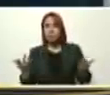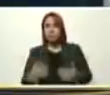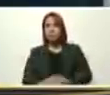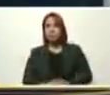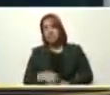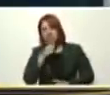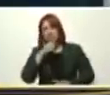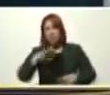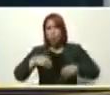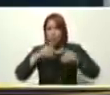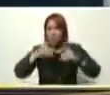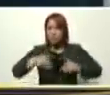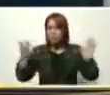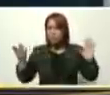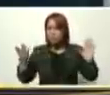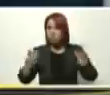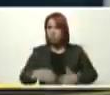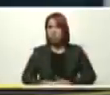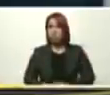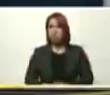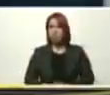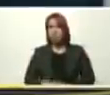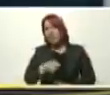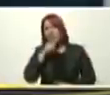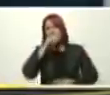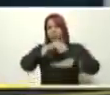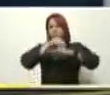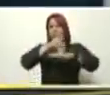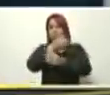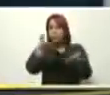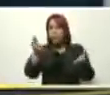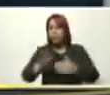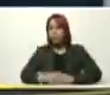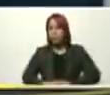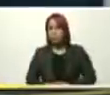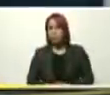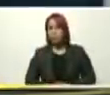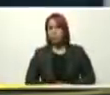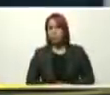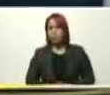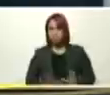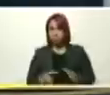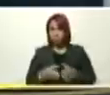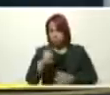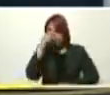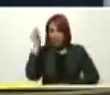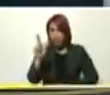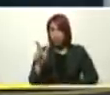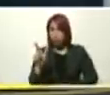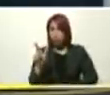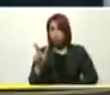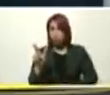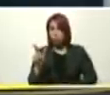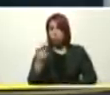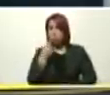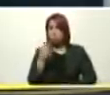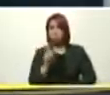¿Quién toma la decisión? ¿A quién consultan ustedes? ¿Al partido? El partido me dice